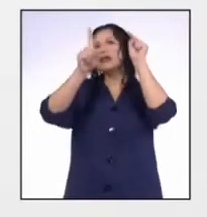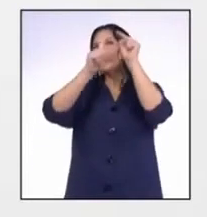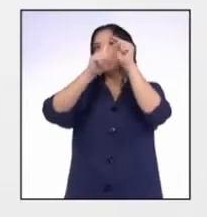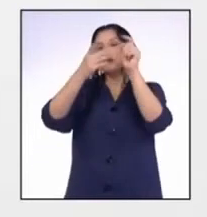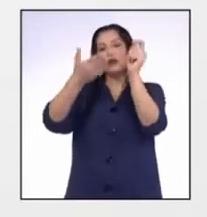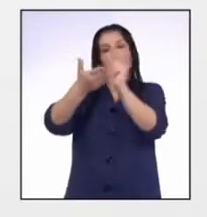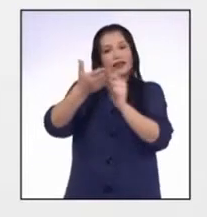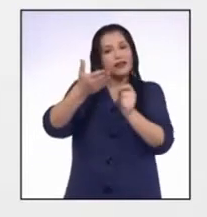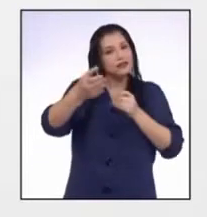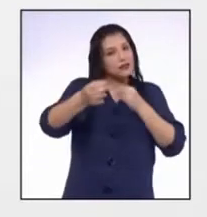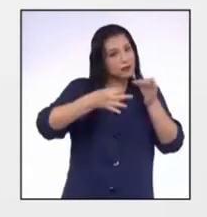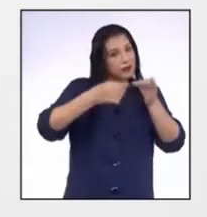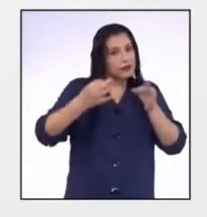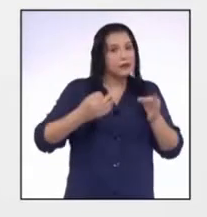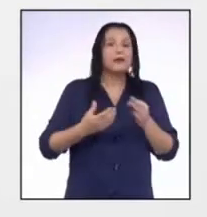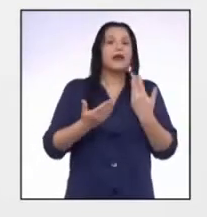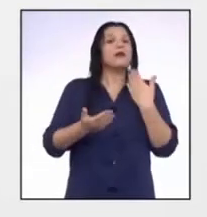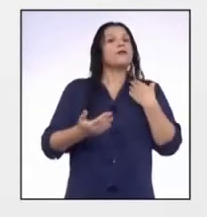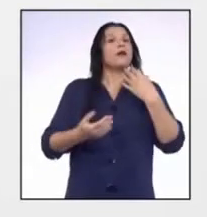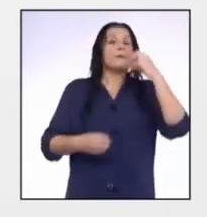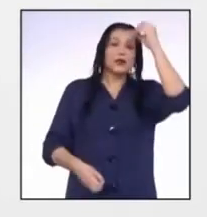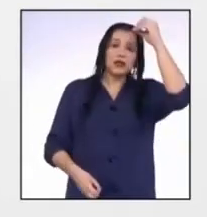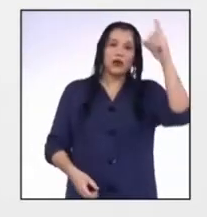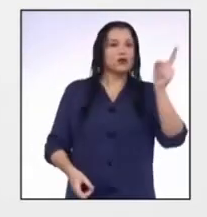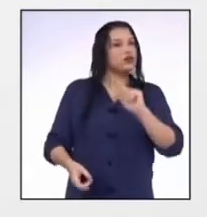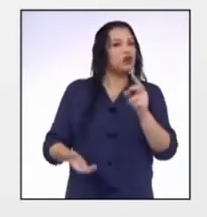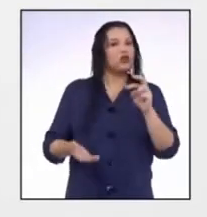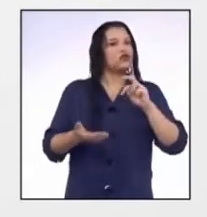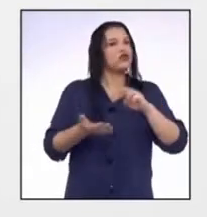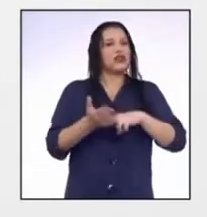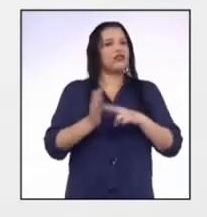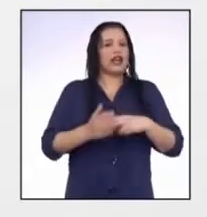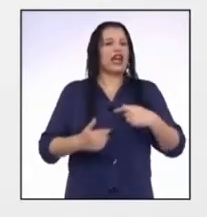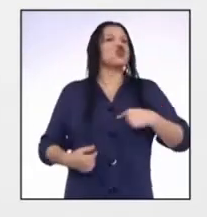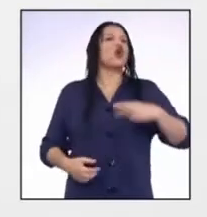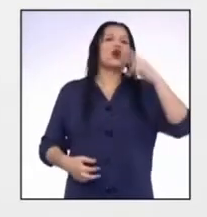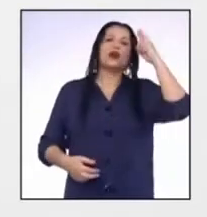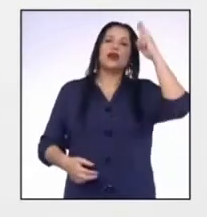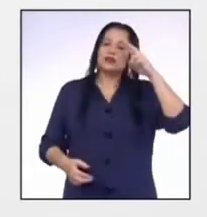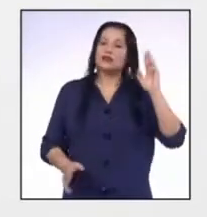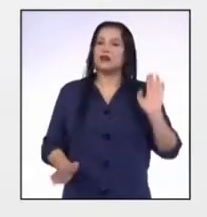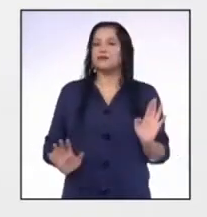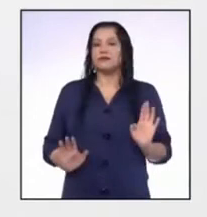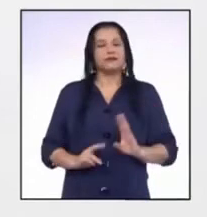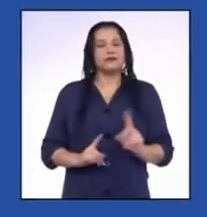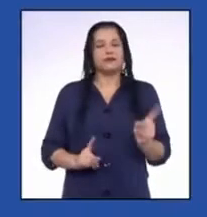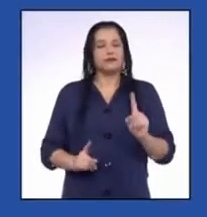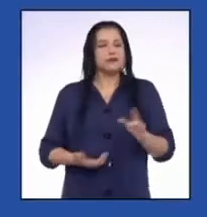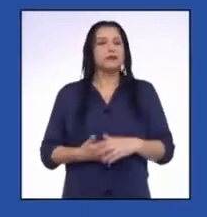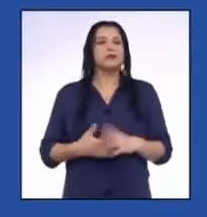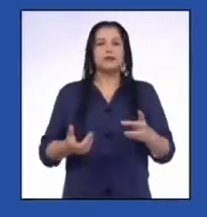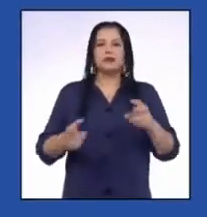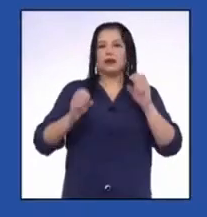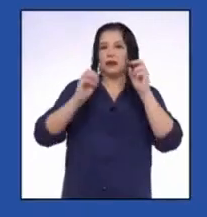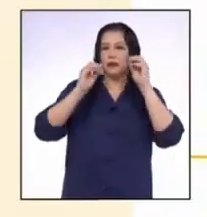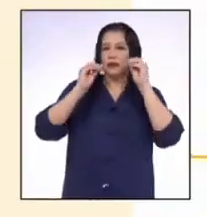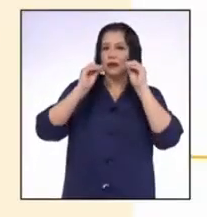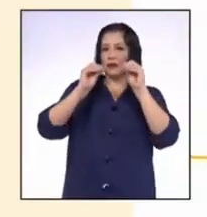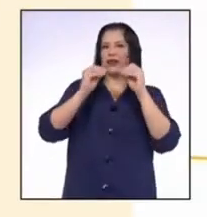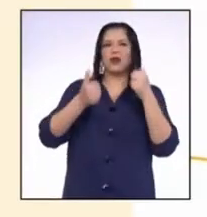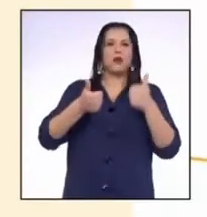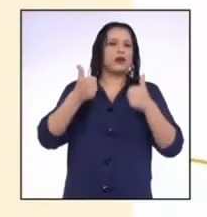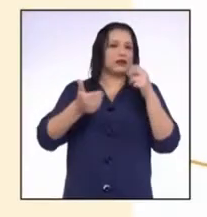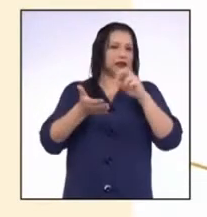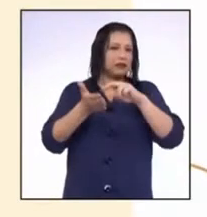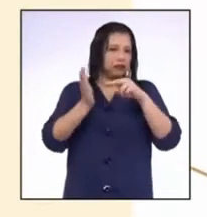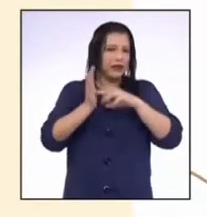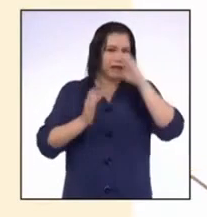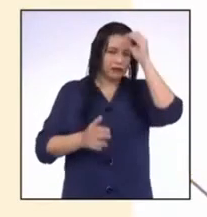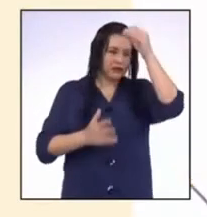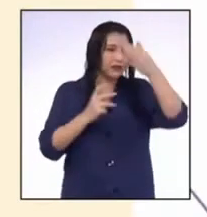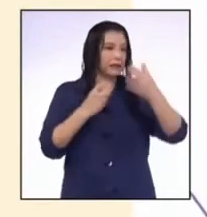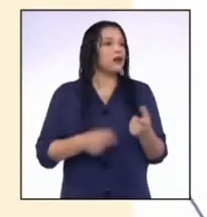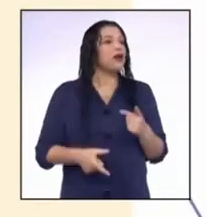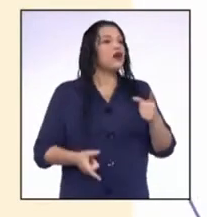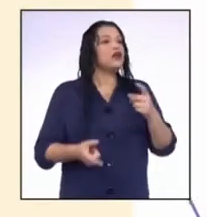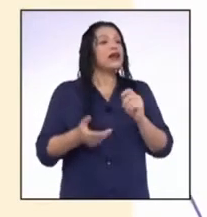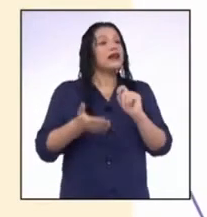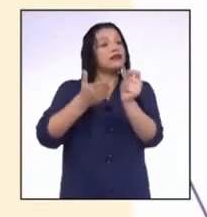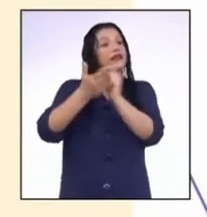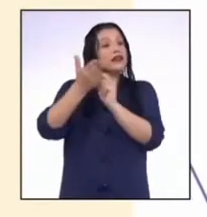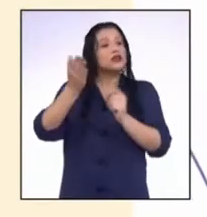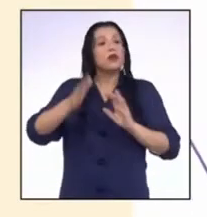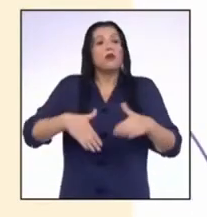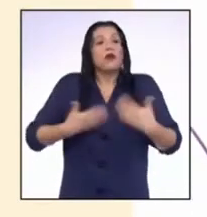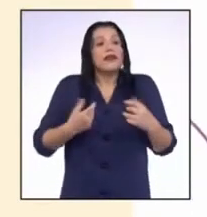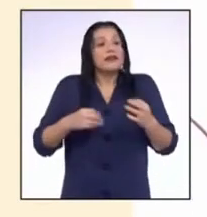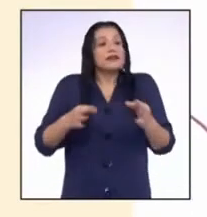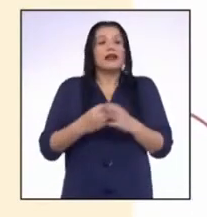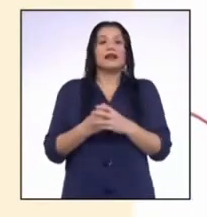texto argumentativo no siempre es tener la razón. Les voy a mostrar una definición. Los textos argumentativos